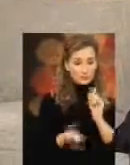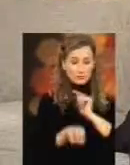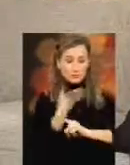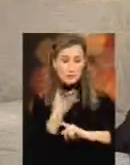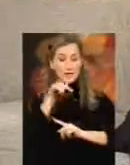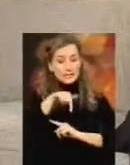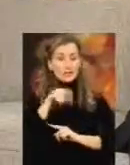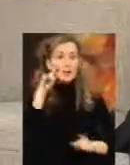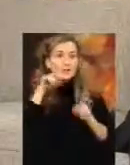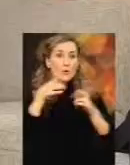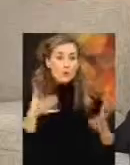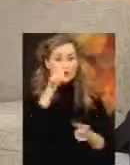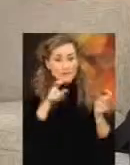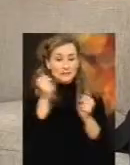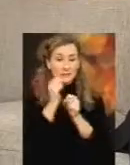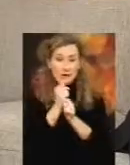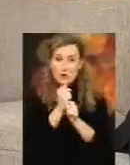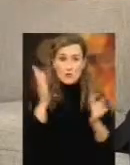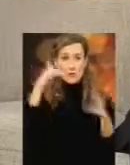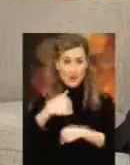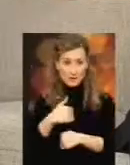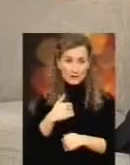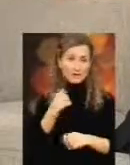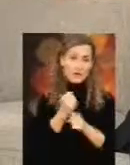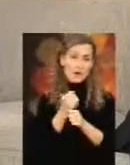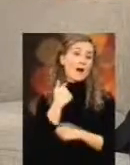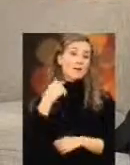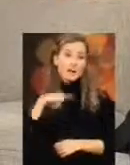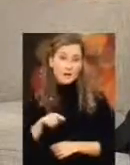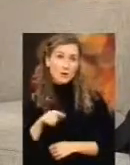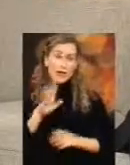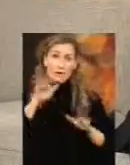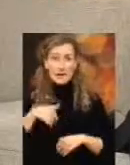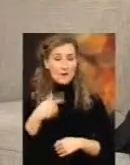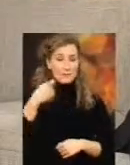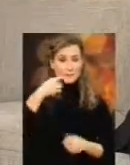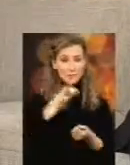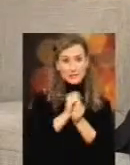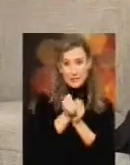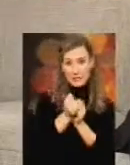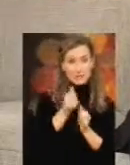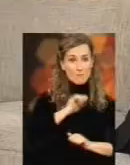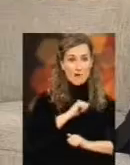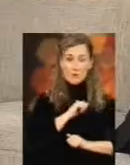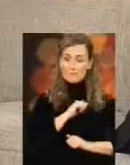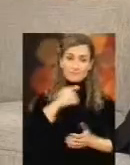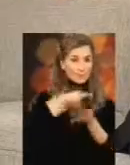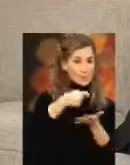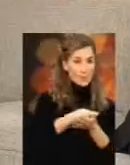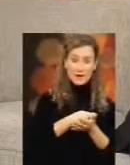puedan trabajar aquellos que perdieron su empleo y que finalmente también se les acabaron las